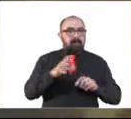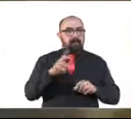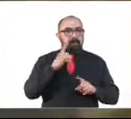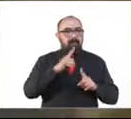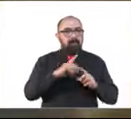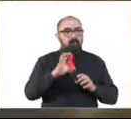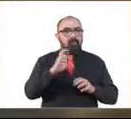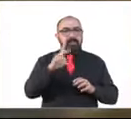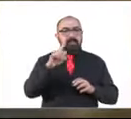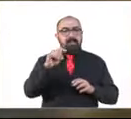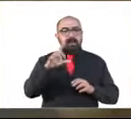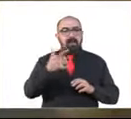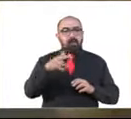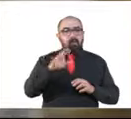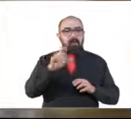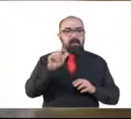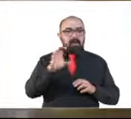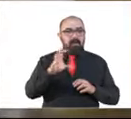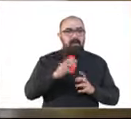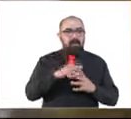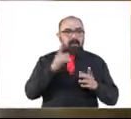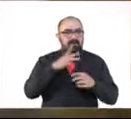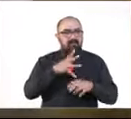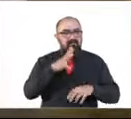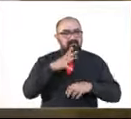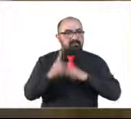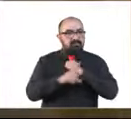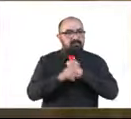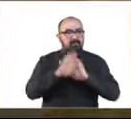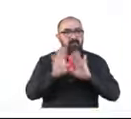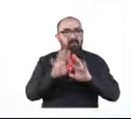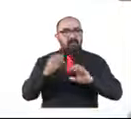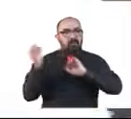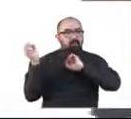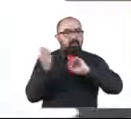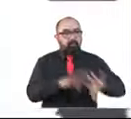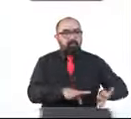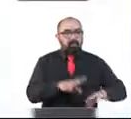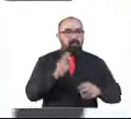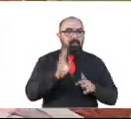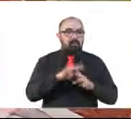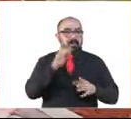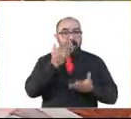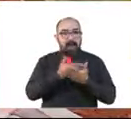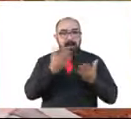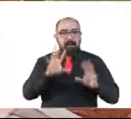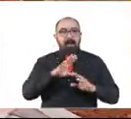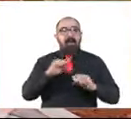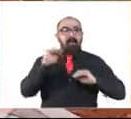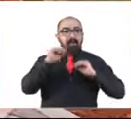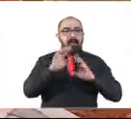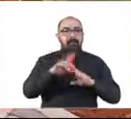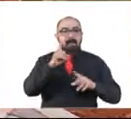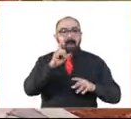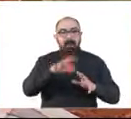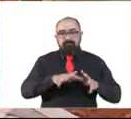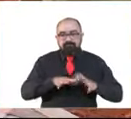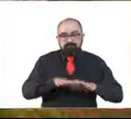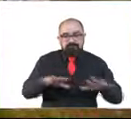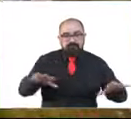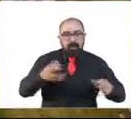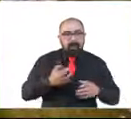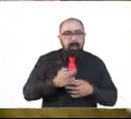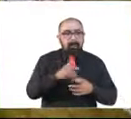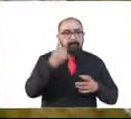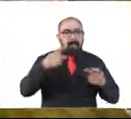El Bosque de Aragón, que también tenía muchísimos problemas de abandono y que hoy tiene una playa especial para aves. El Parque